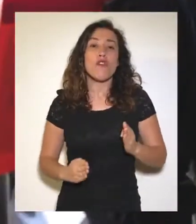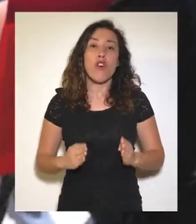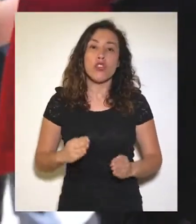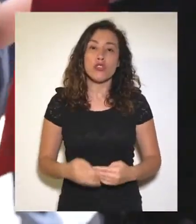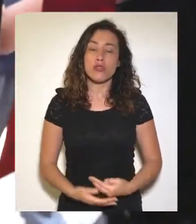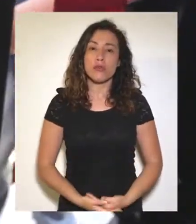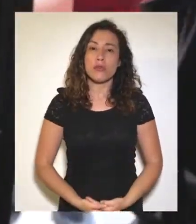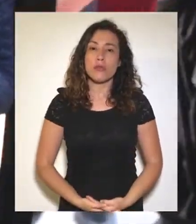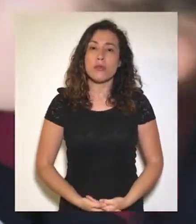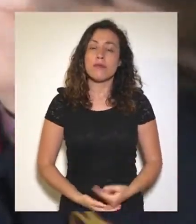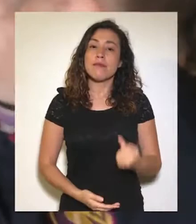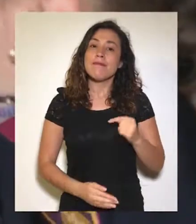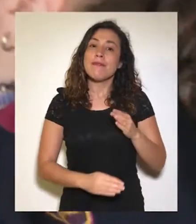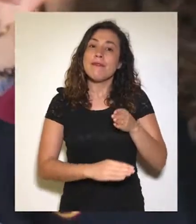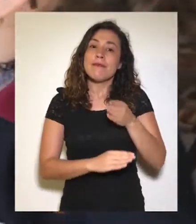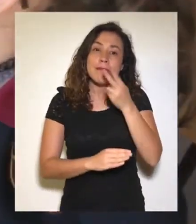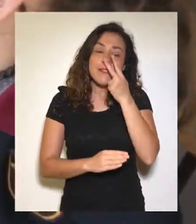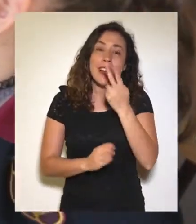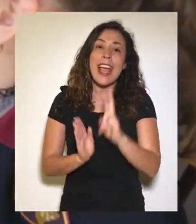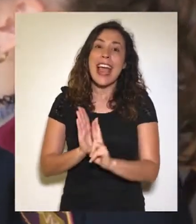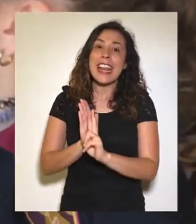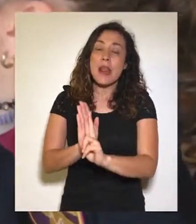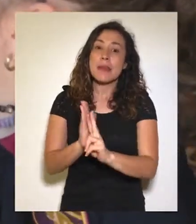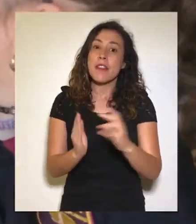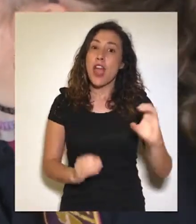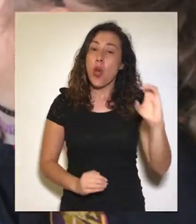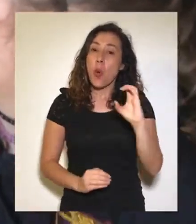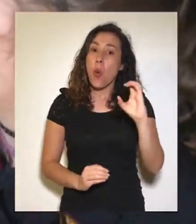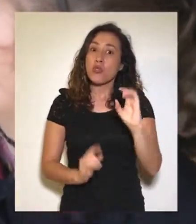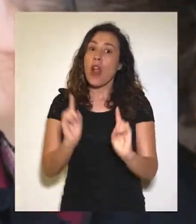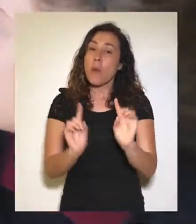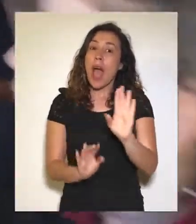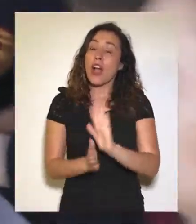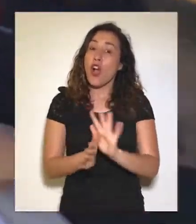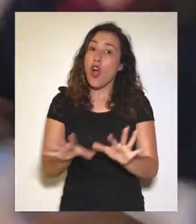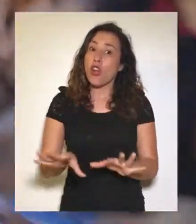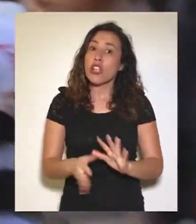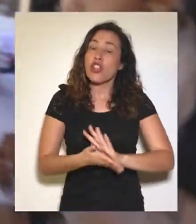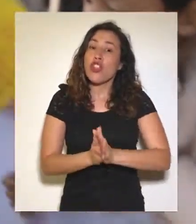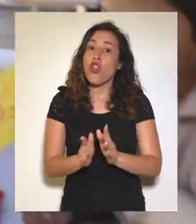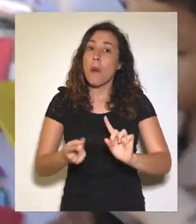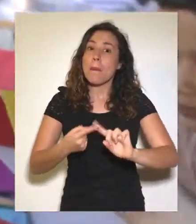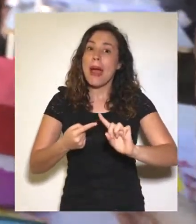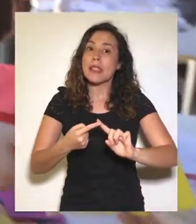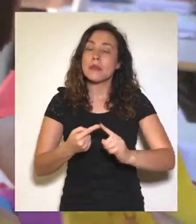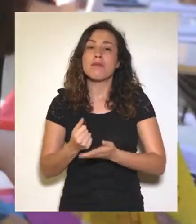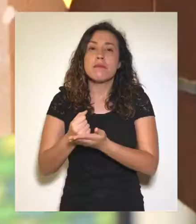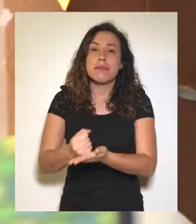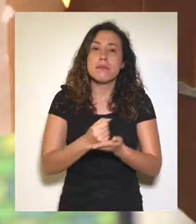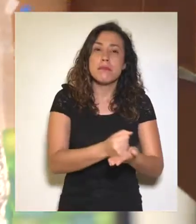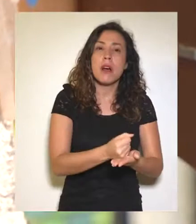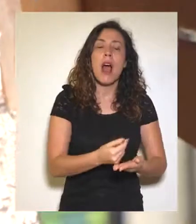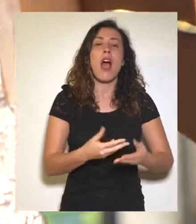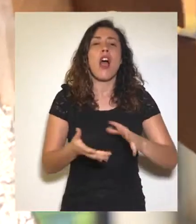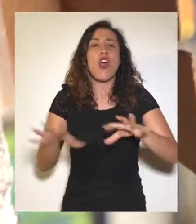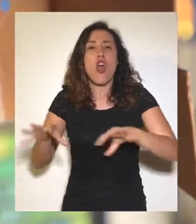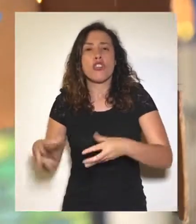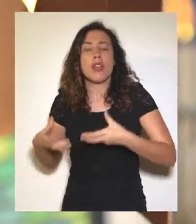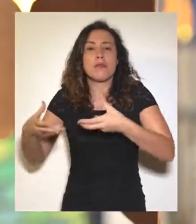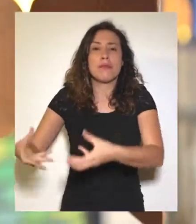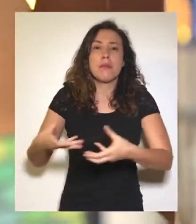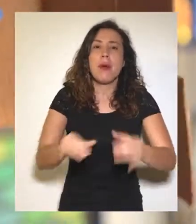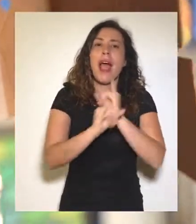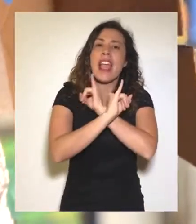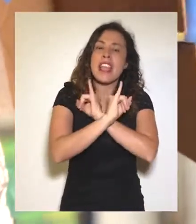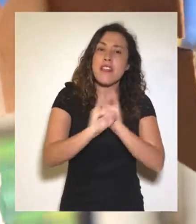Está muy bonito. Si bien acá están los representantes del curso en determinadas cosas, todos participaron, colaboraron, trayendo el